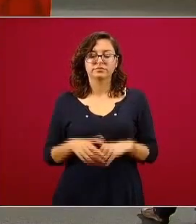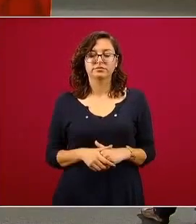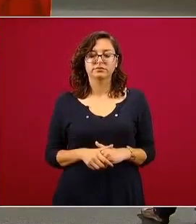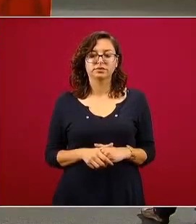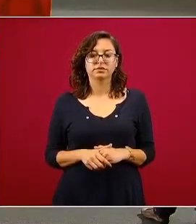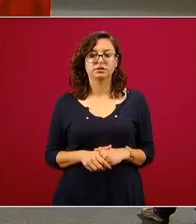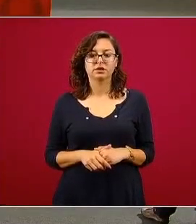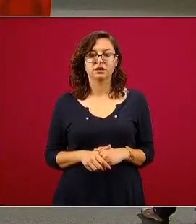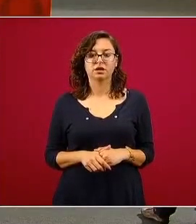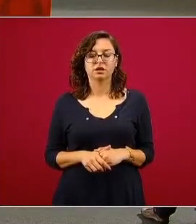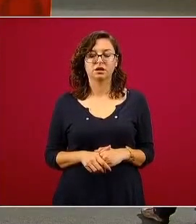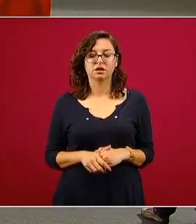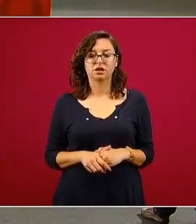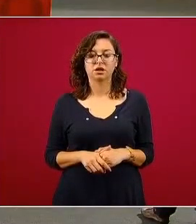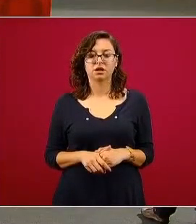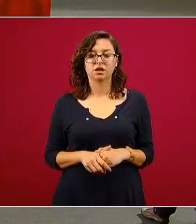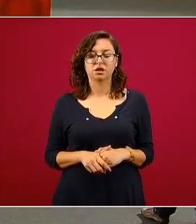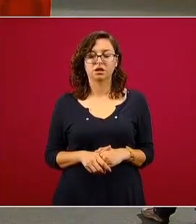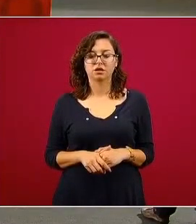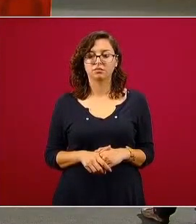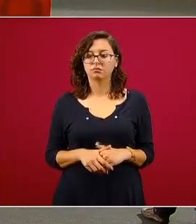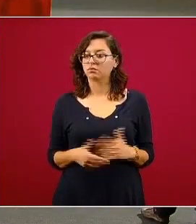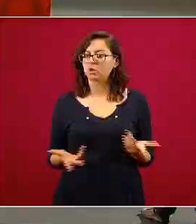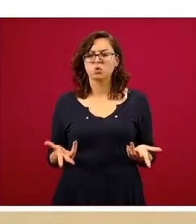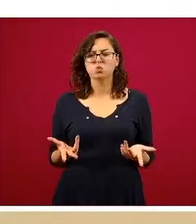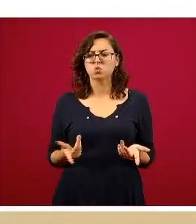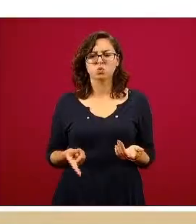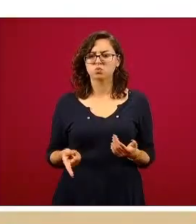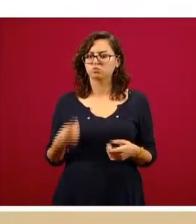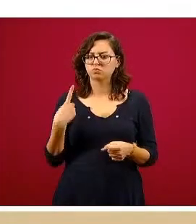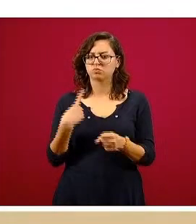¿Qué no se recomienda entonces? Nuevamente,